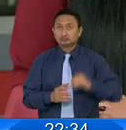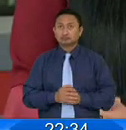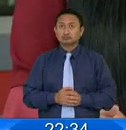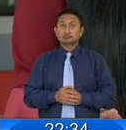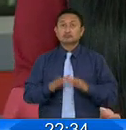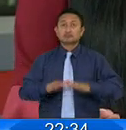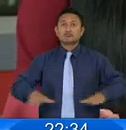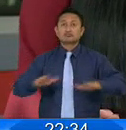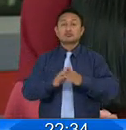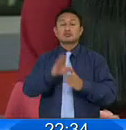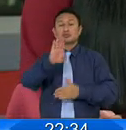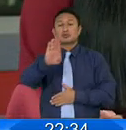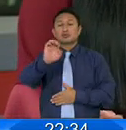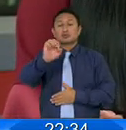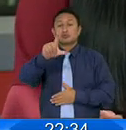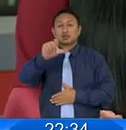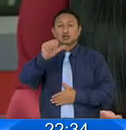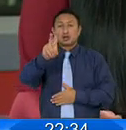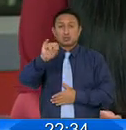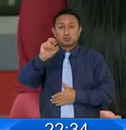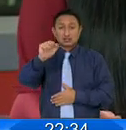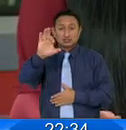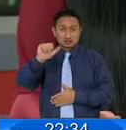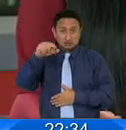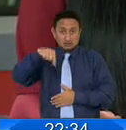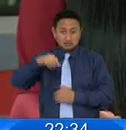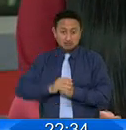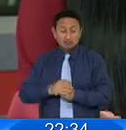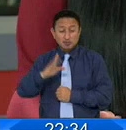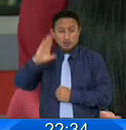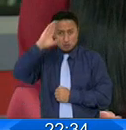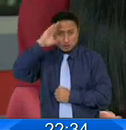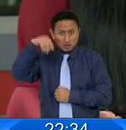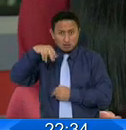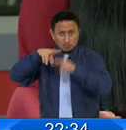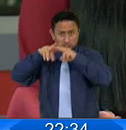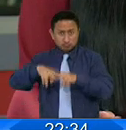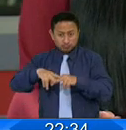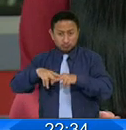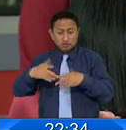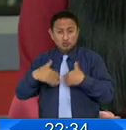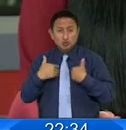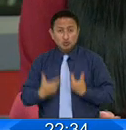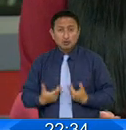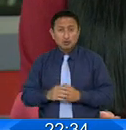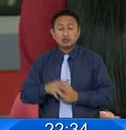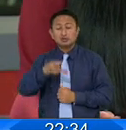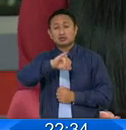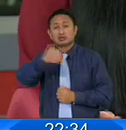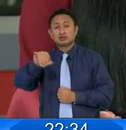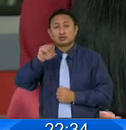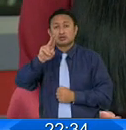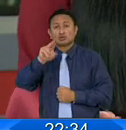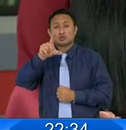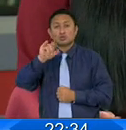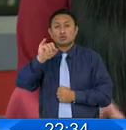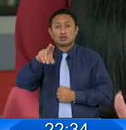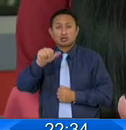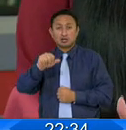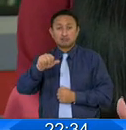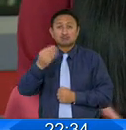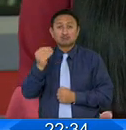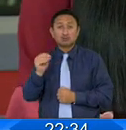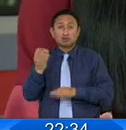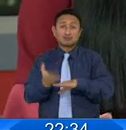sector de Bellavista, equipos de la policía y fiscalía reanudaron la búsqueda de los restos de Juliana Campoverde. La joven